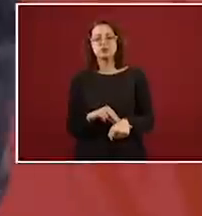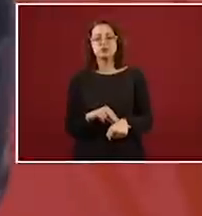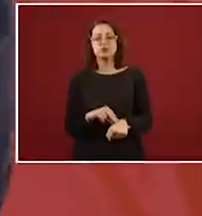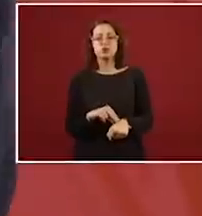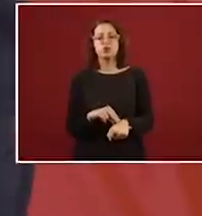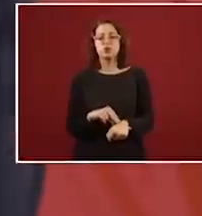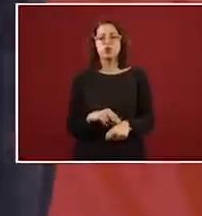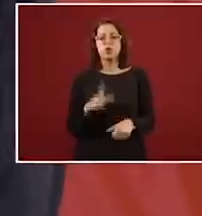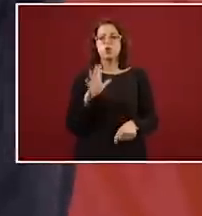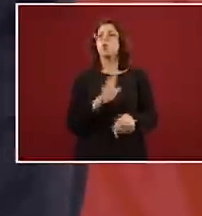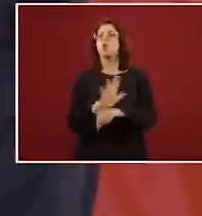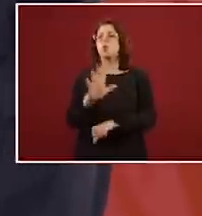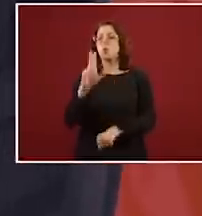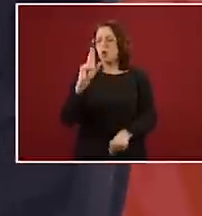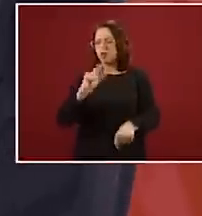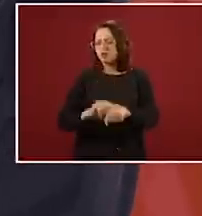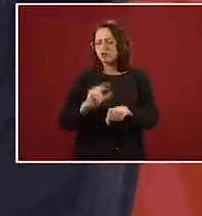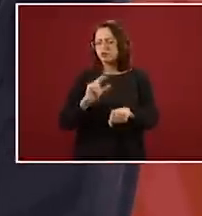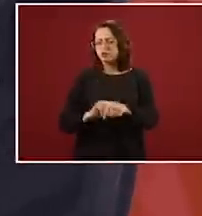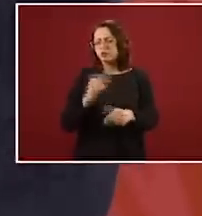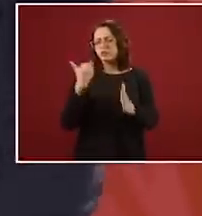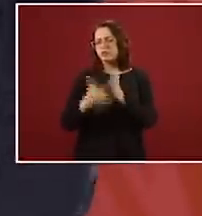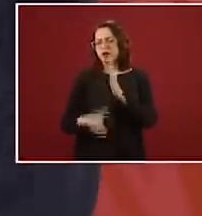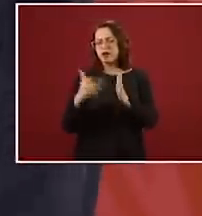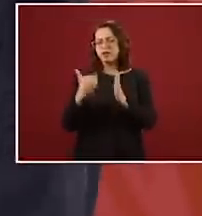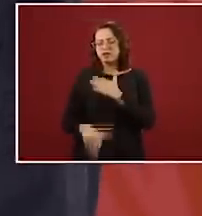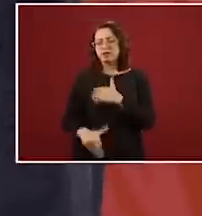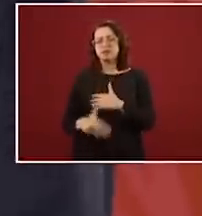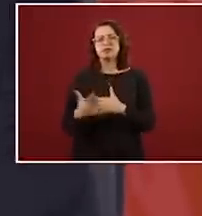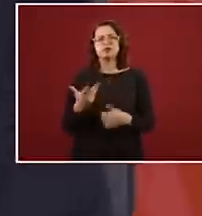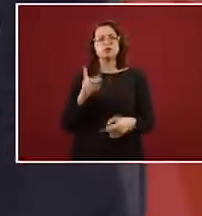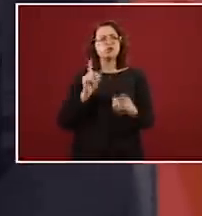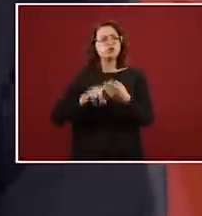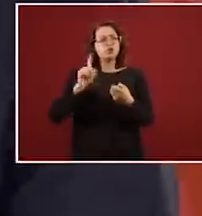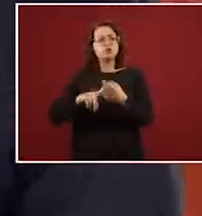qué médicos faltan, en qué hospitales,